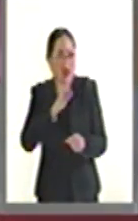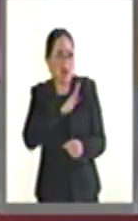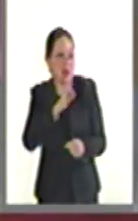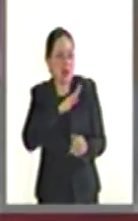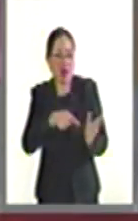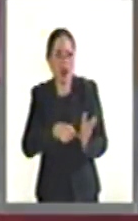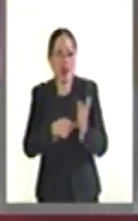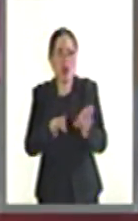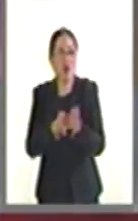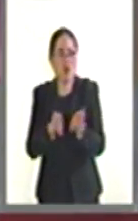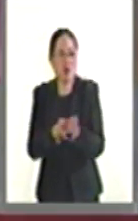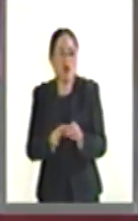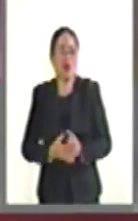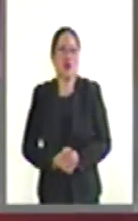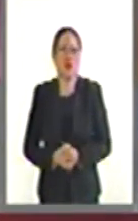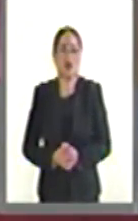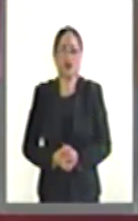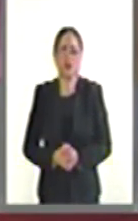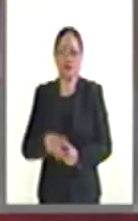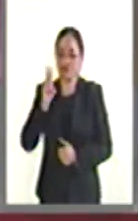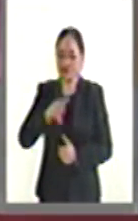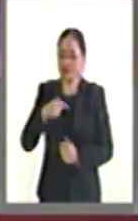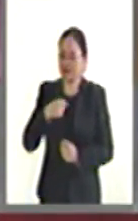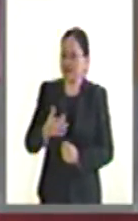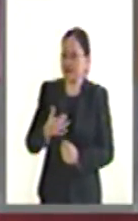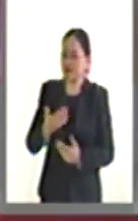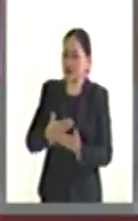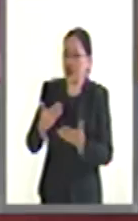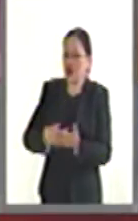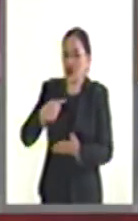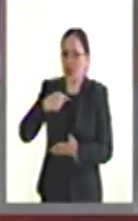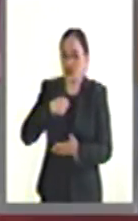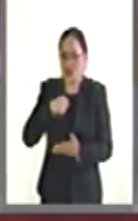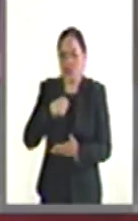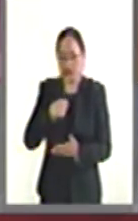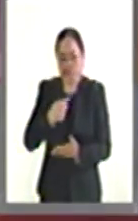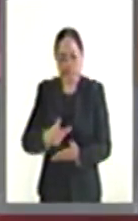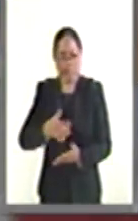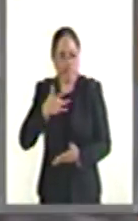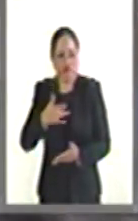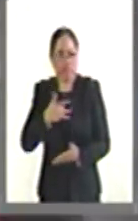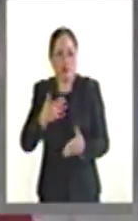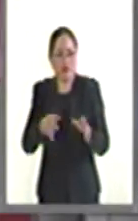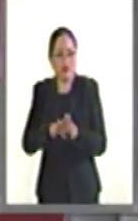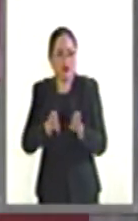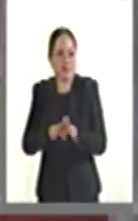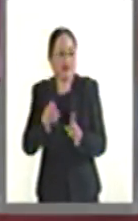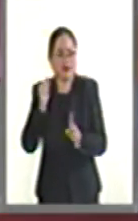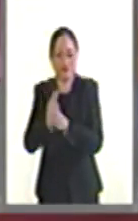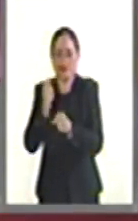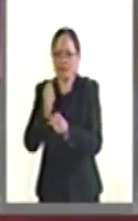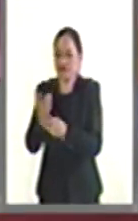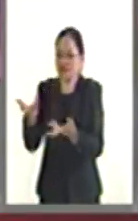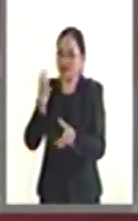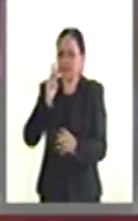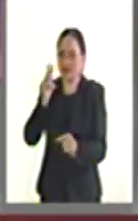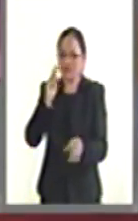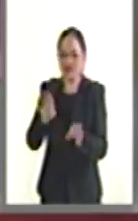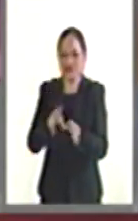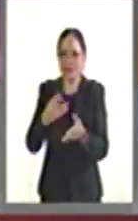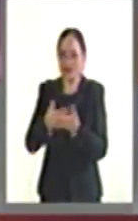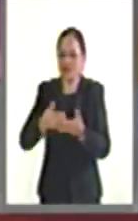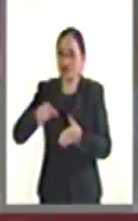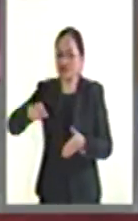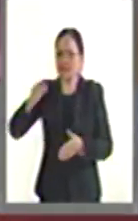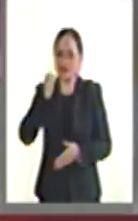No es para menos el sentimiento de aflicción que como mexicano se genera al detectar la paradoja en la que vive